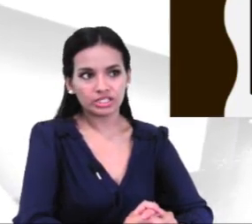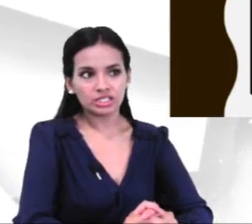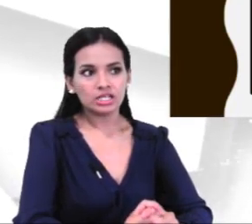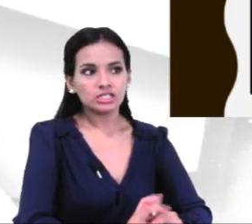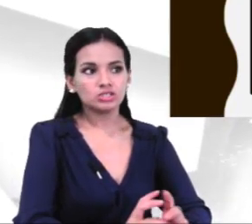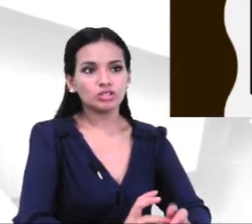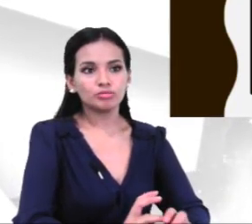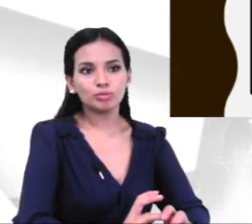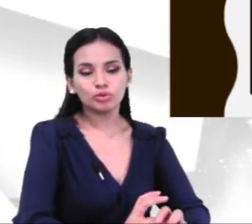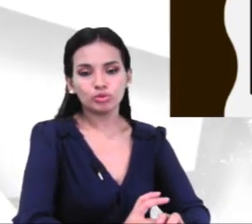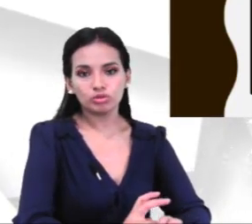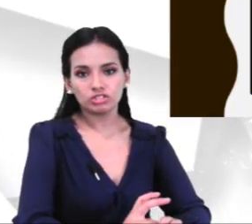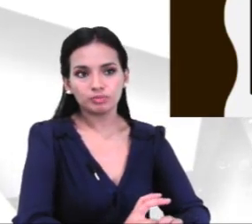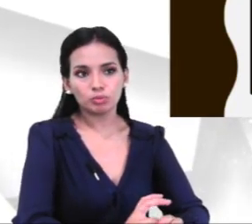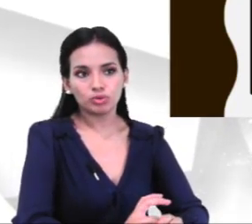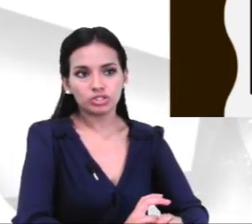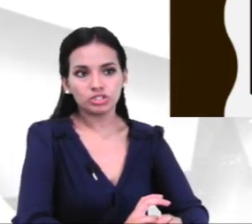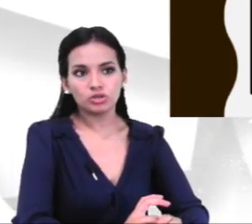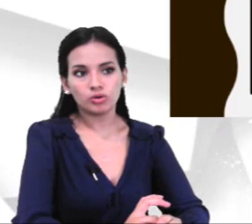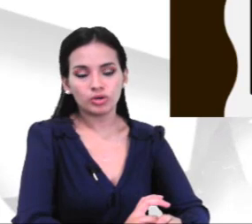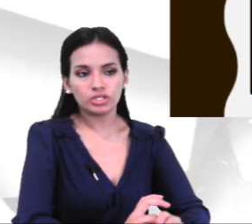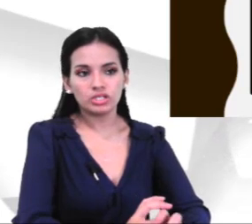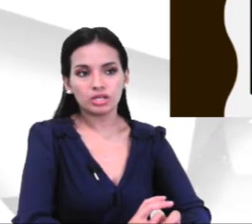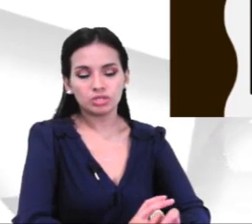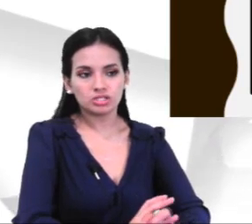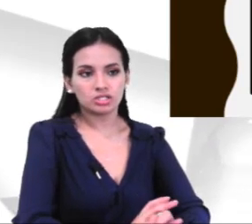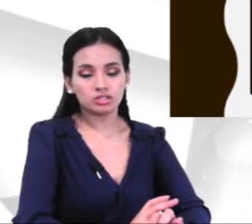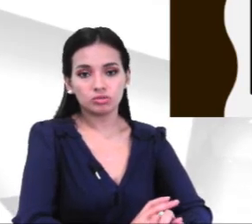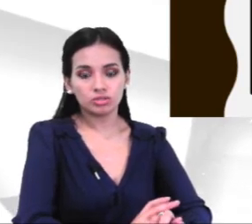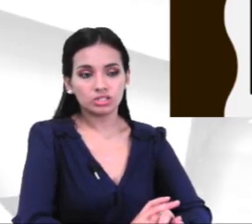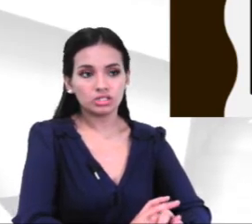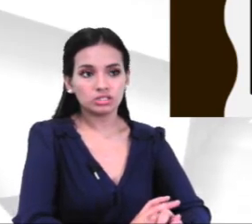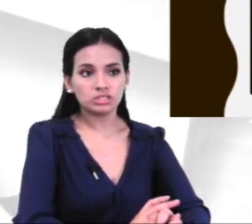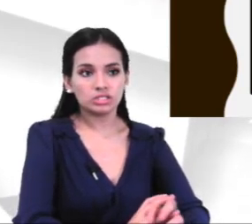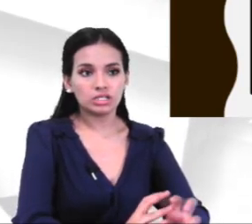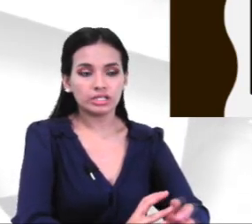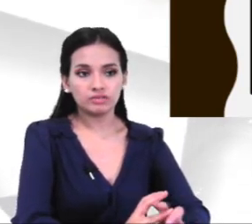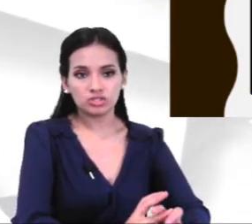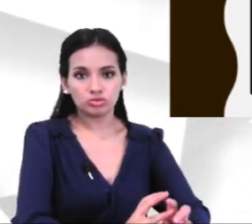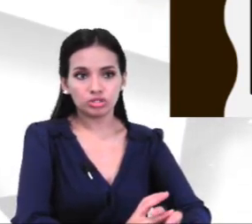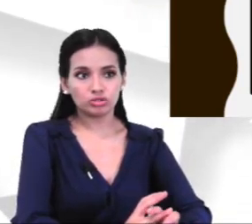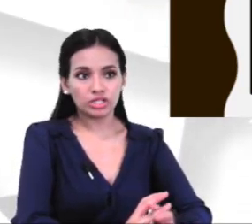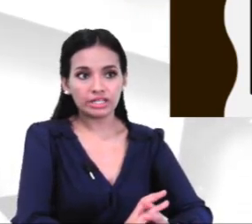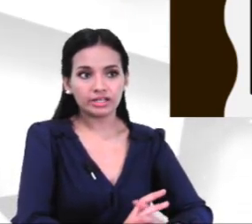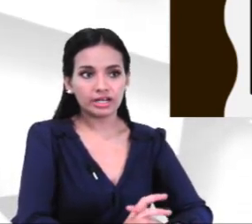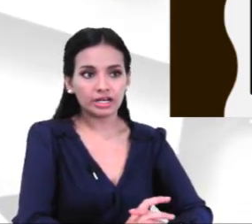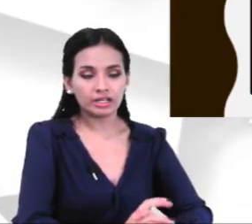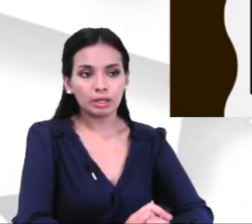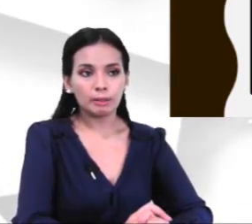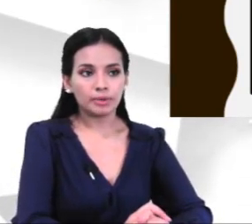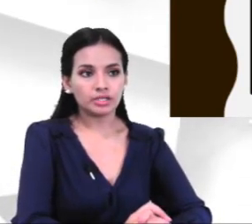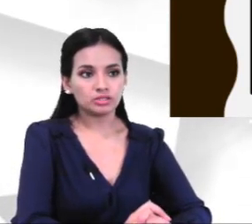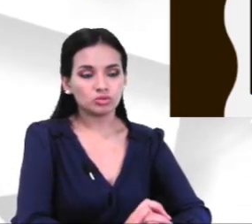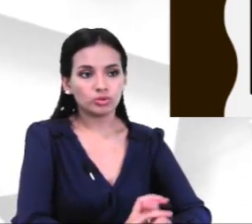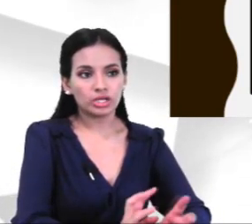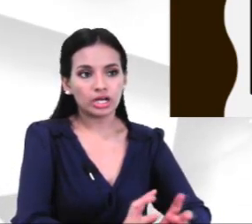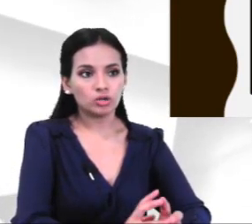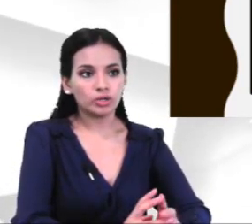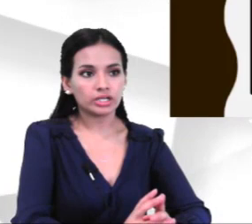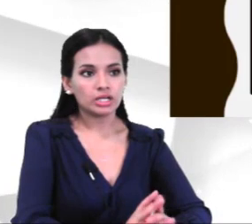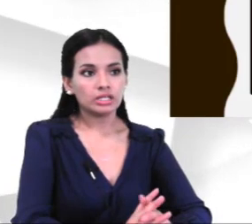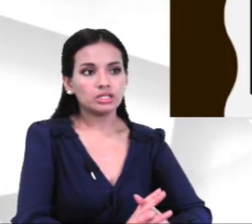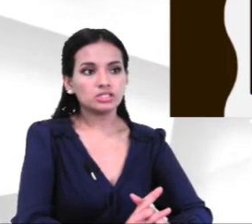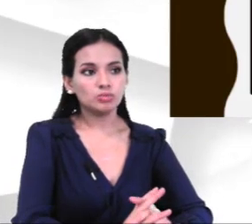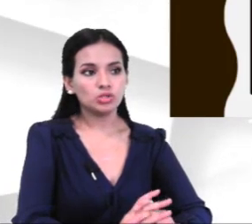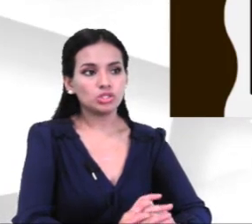geológicas sino también por un concepto político y administrativo es decir la división territorial de cada país o de